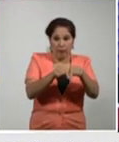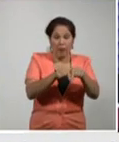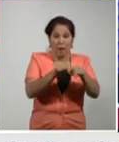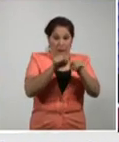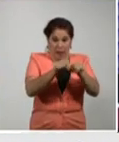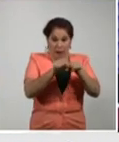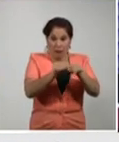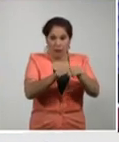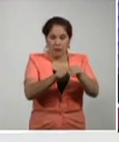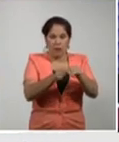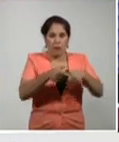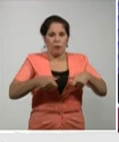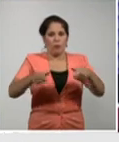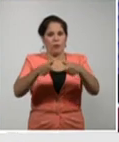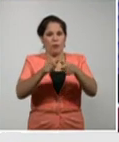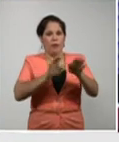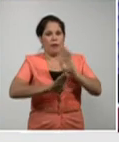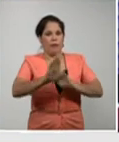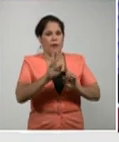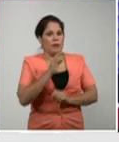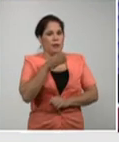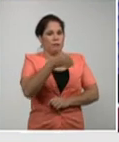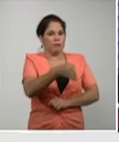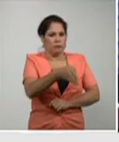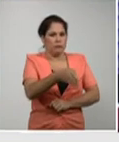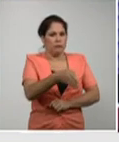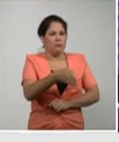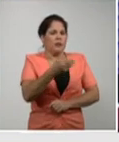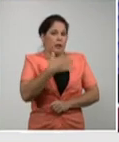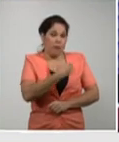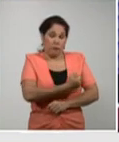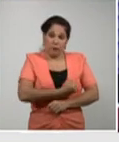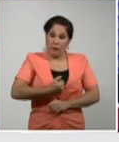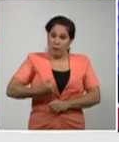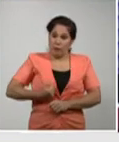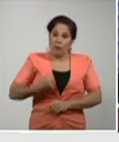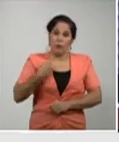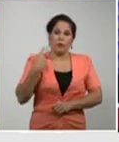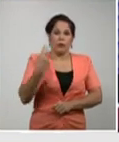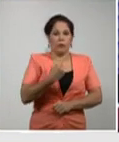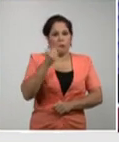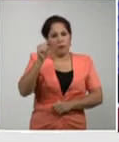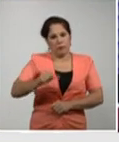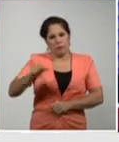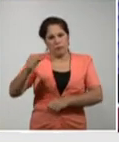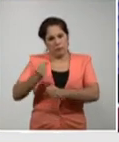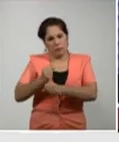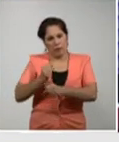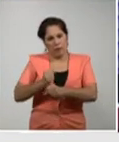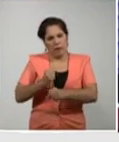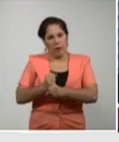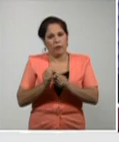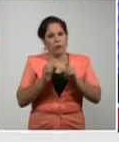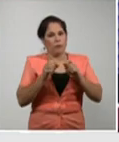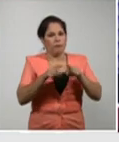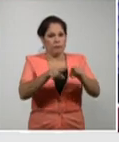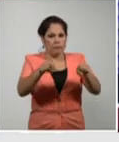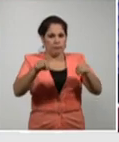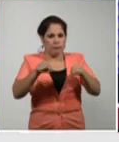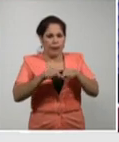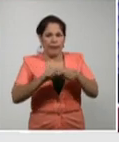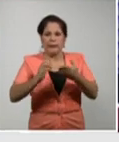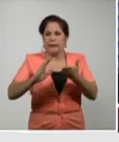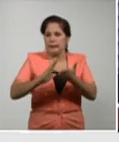indiscutiblemente, todo esto con un esfuerzo, que también hay que reconocerlo, un esfuerzo que hace el país, todo esto lleva